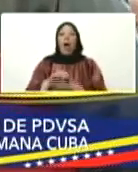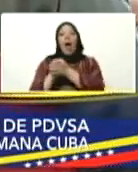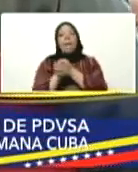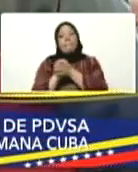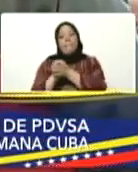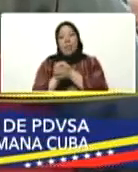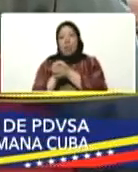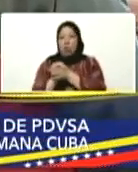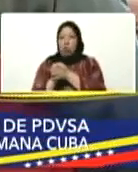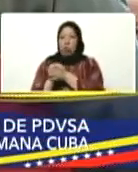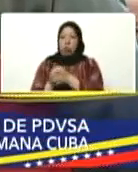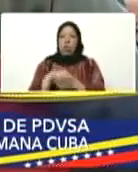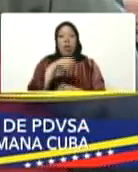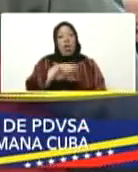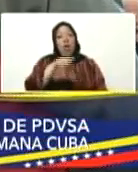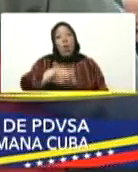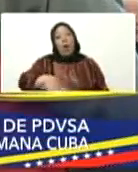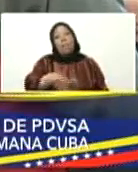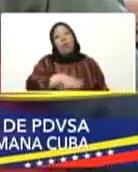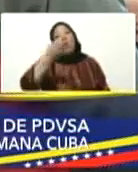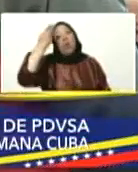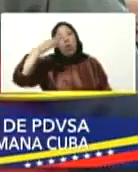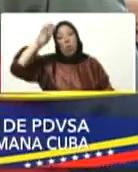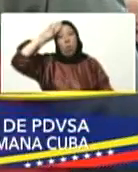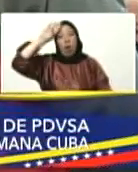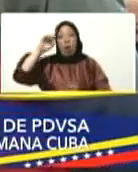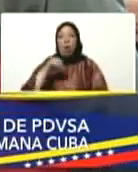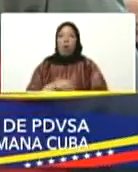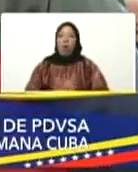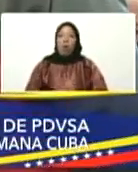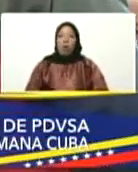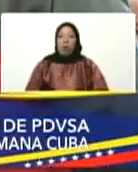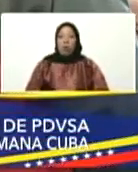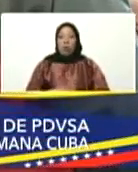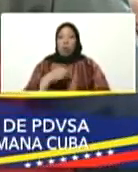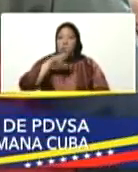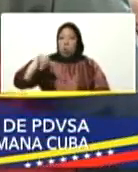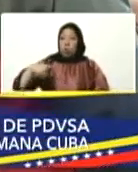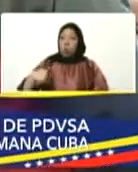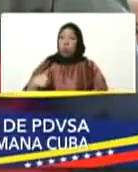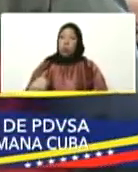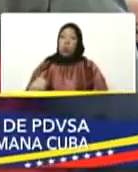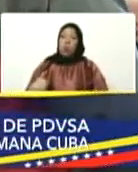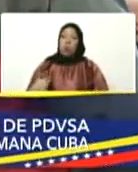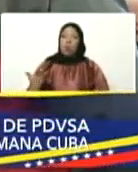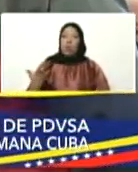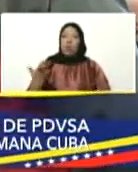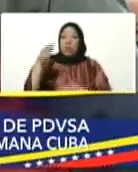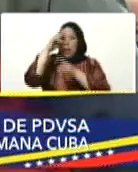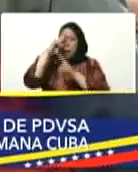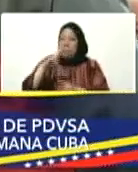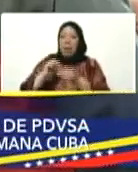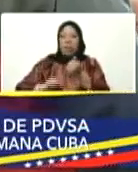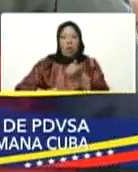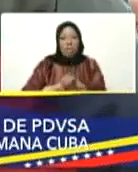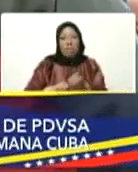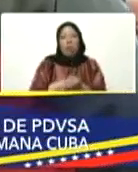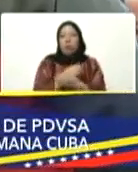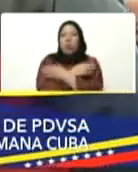demostrada por el pueblo cubano. Donde íbamos, había muestras de respaldo, de